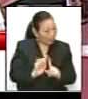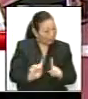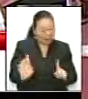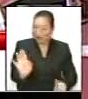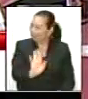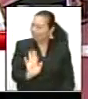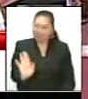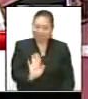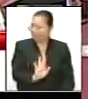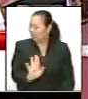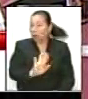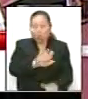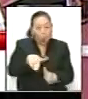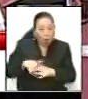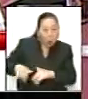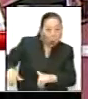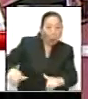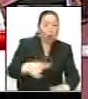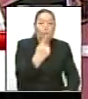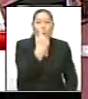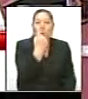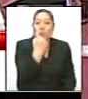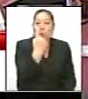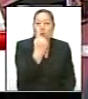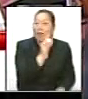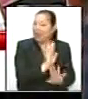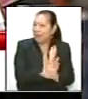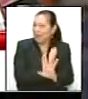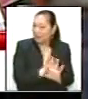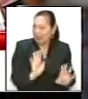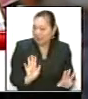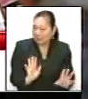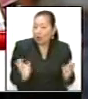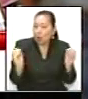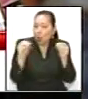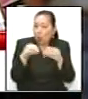diferentes. Creo que todos debemos ser uno y así tenemos que,